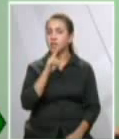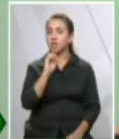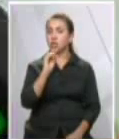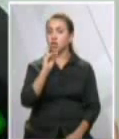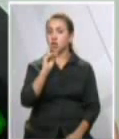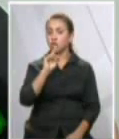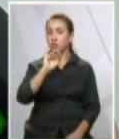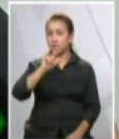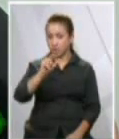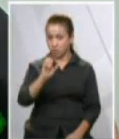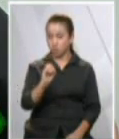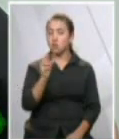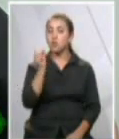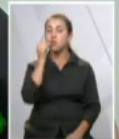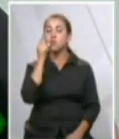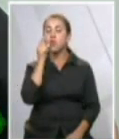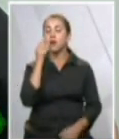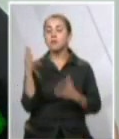ti.